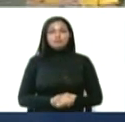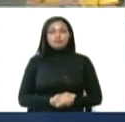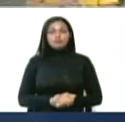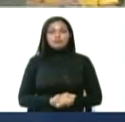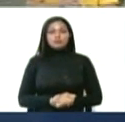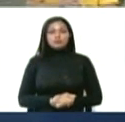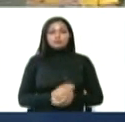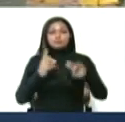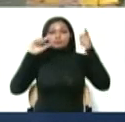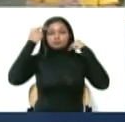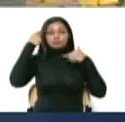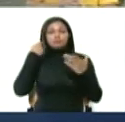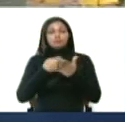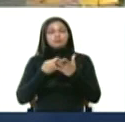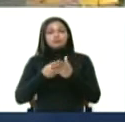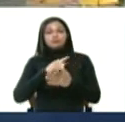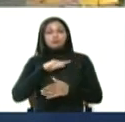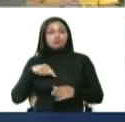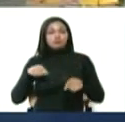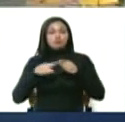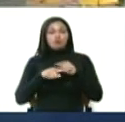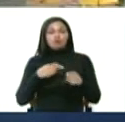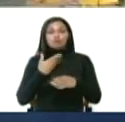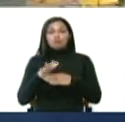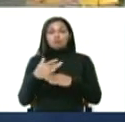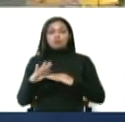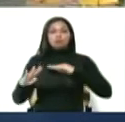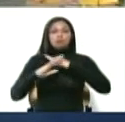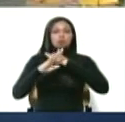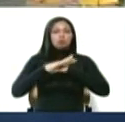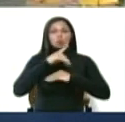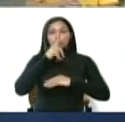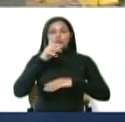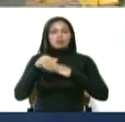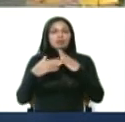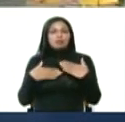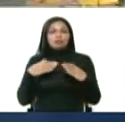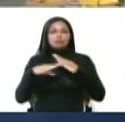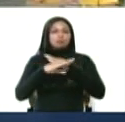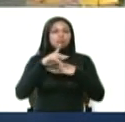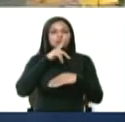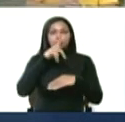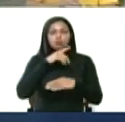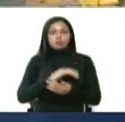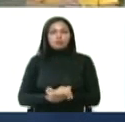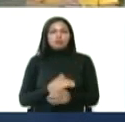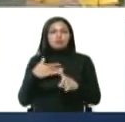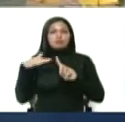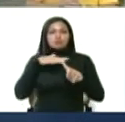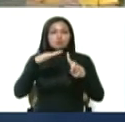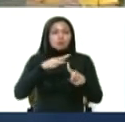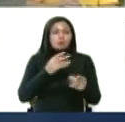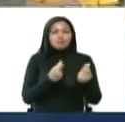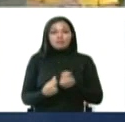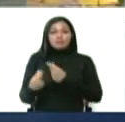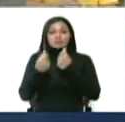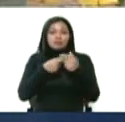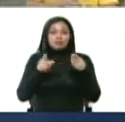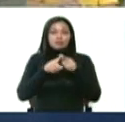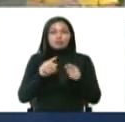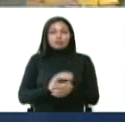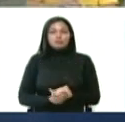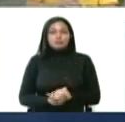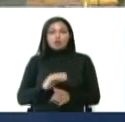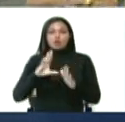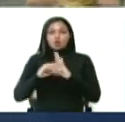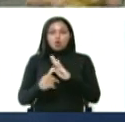comandante Chávez, y que nosotros, a pesar del bloqueo criminal, de las sanciones criminales, de la persecución financiera, del